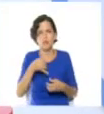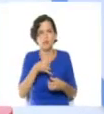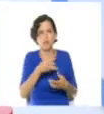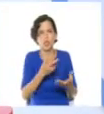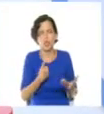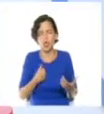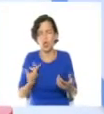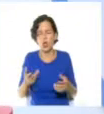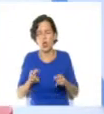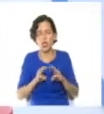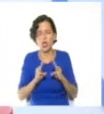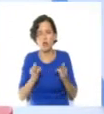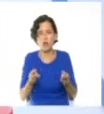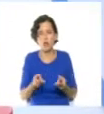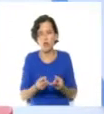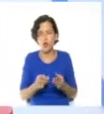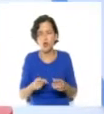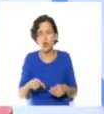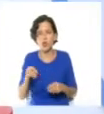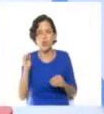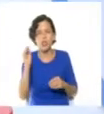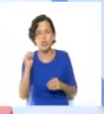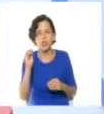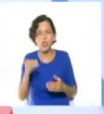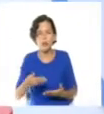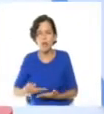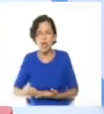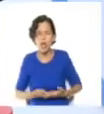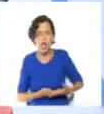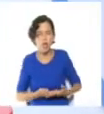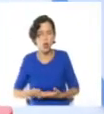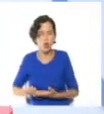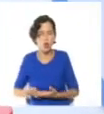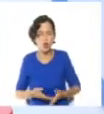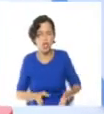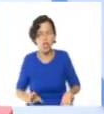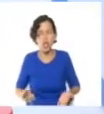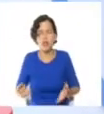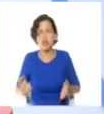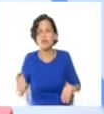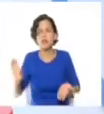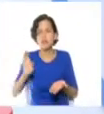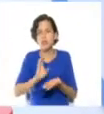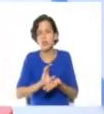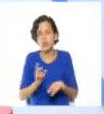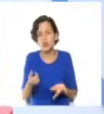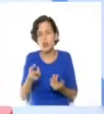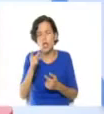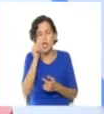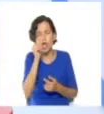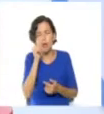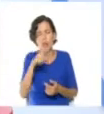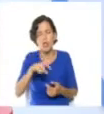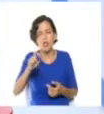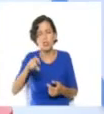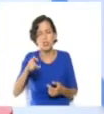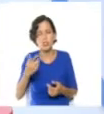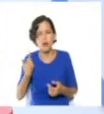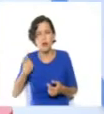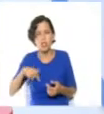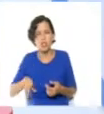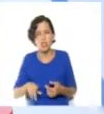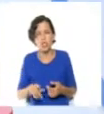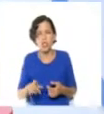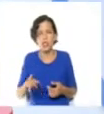mundo occidental llama la cuna de las civilizaciones, que es Grecia, el hombre necesitaba tener